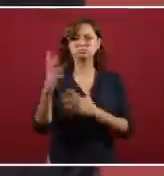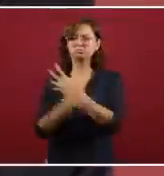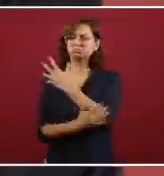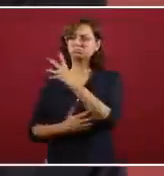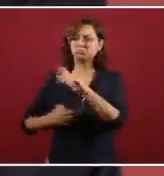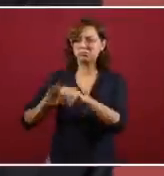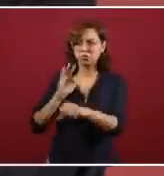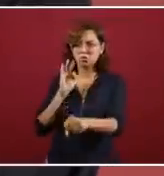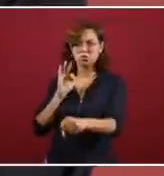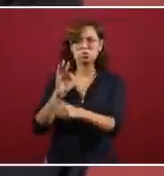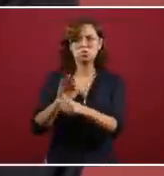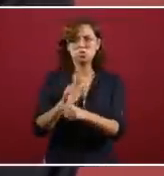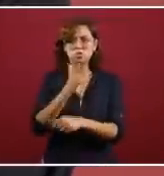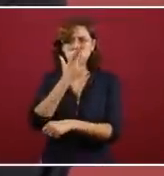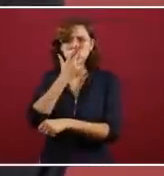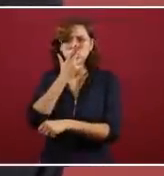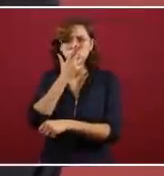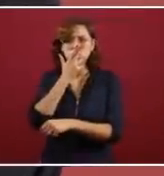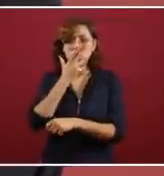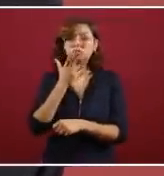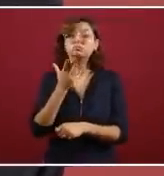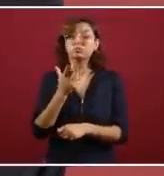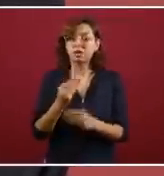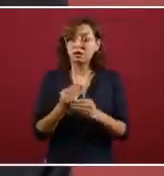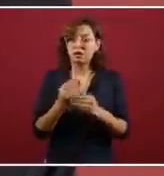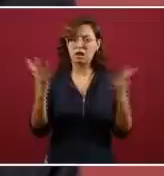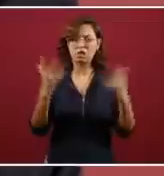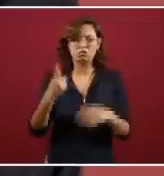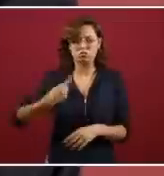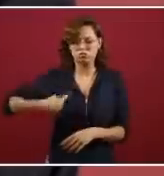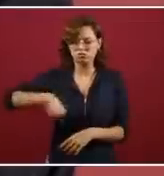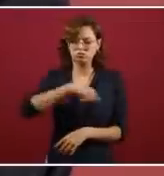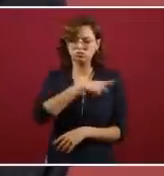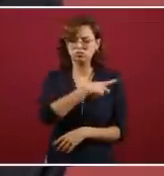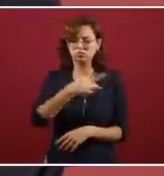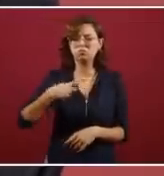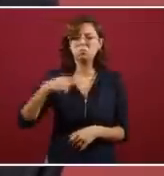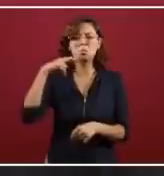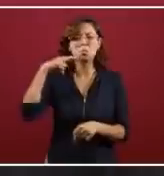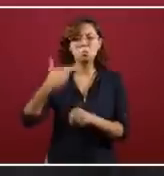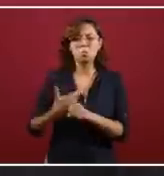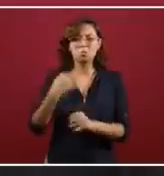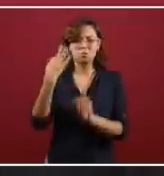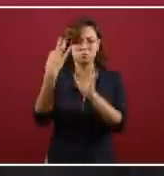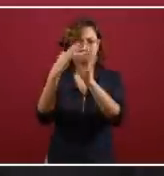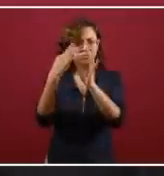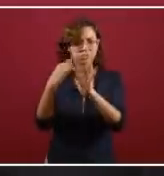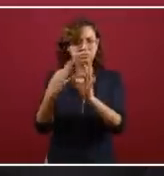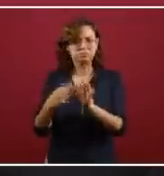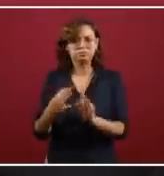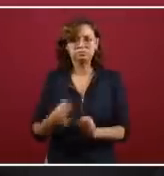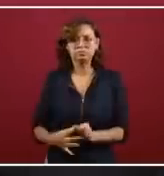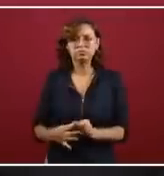medio ambiente. Tenemos que actuar con responsabilidad, dejar a las nuevas